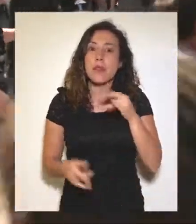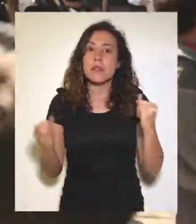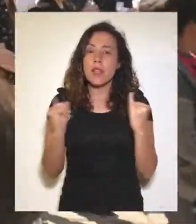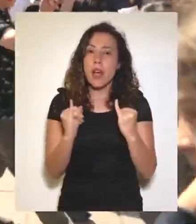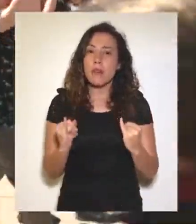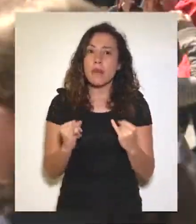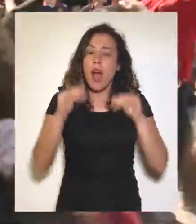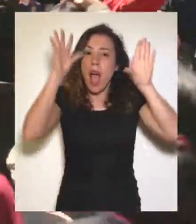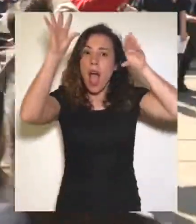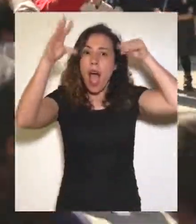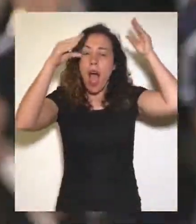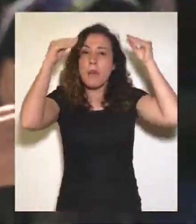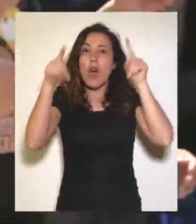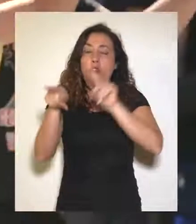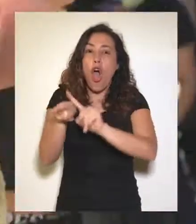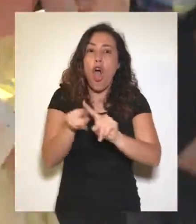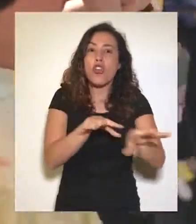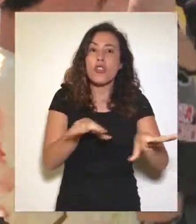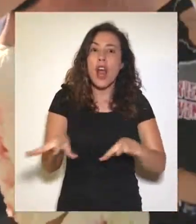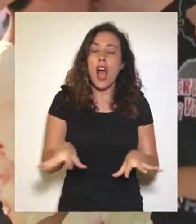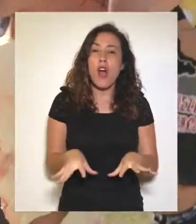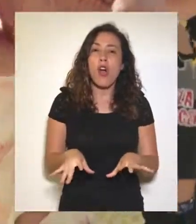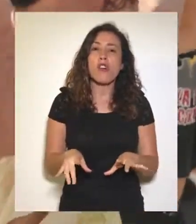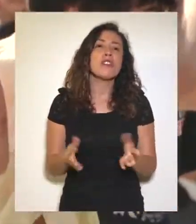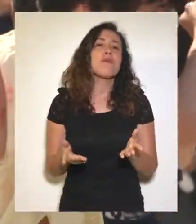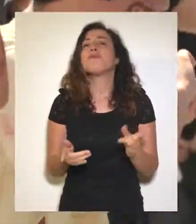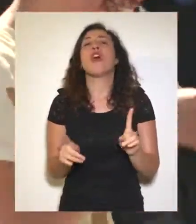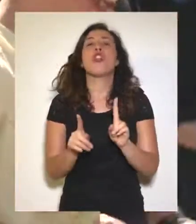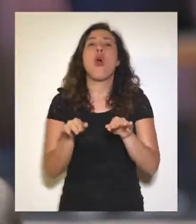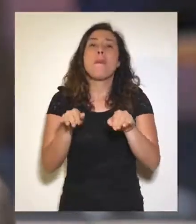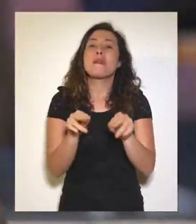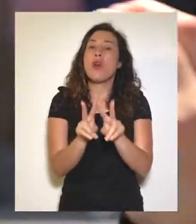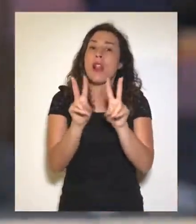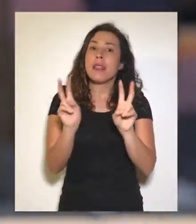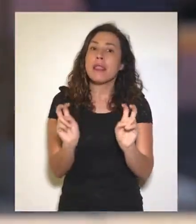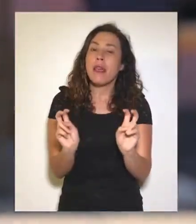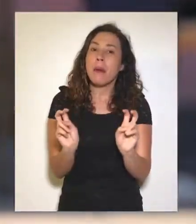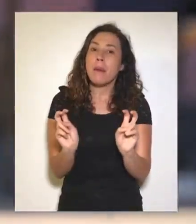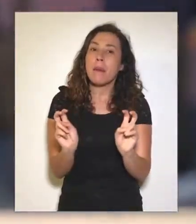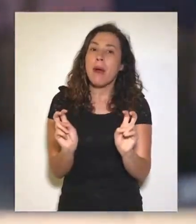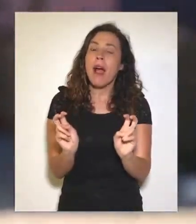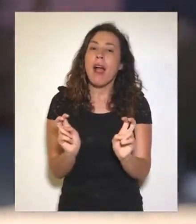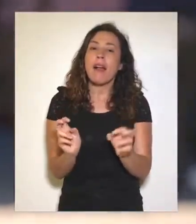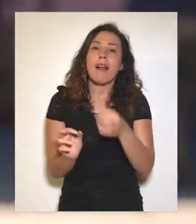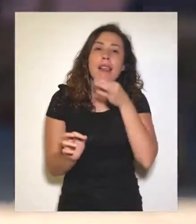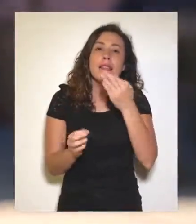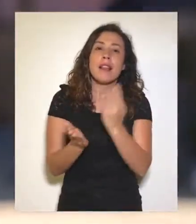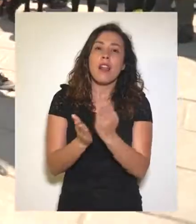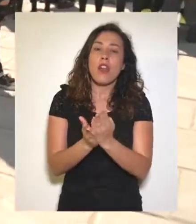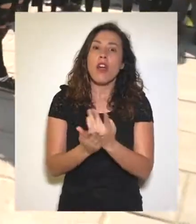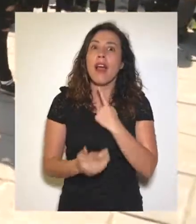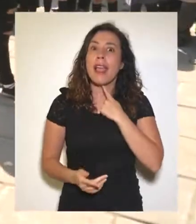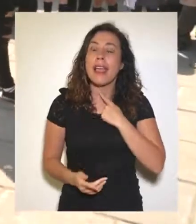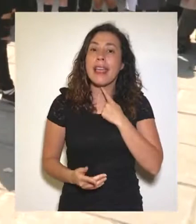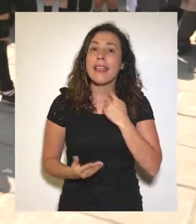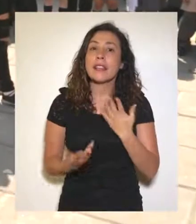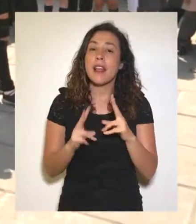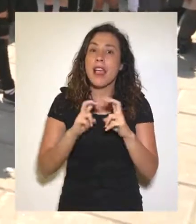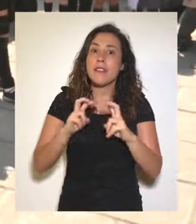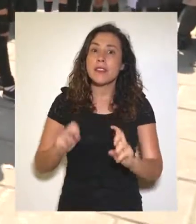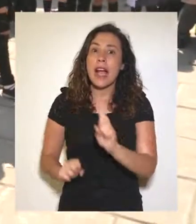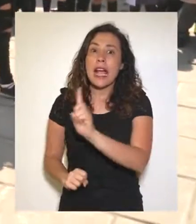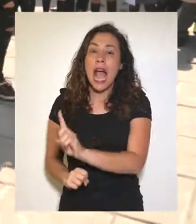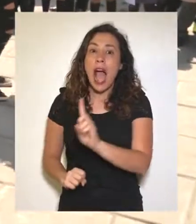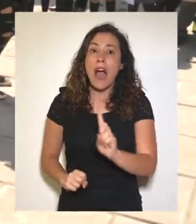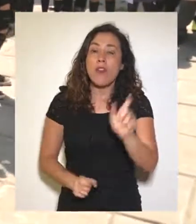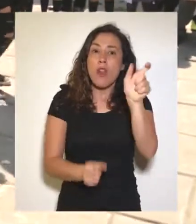También de ese modo aprendíamos sobre otras cosas que no fueran exactamente las materias que nos ponen en el colegio. Fue interesante la